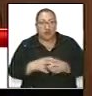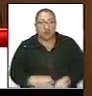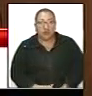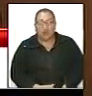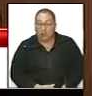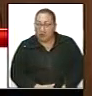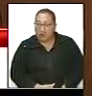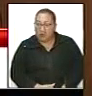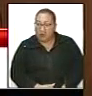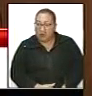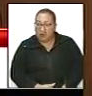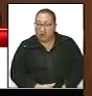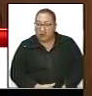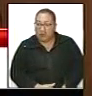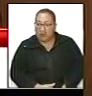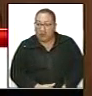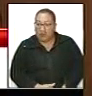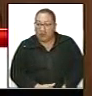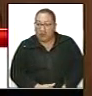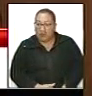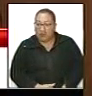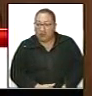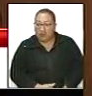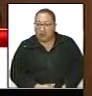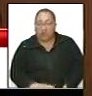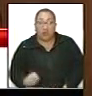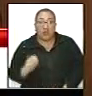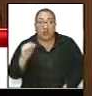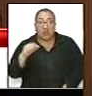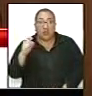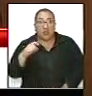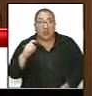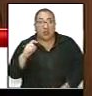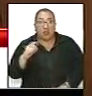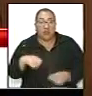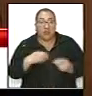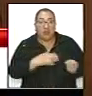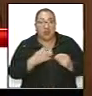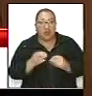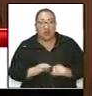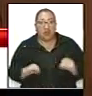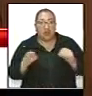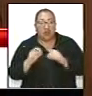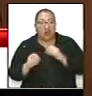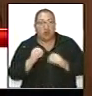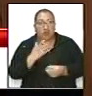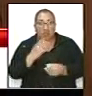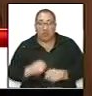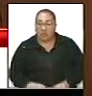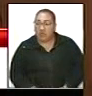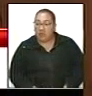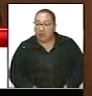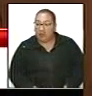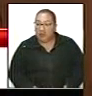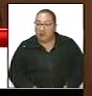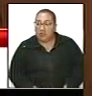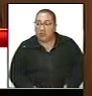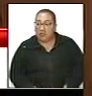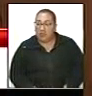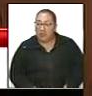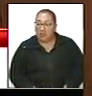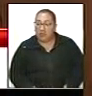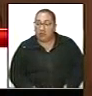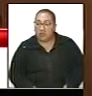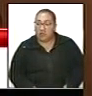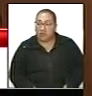si necesitamos hacer algo por parte del Congreso para que le podamos dar algún mecanismo para solucionar este problema. El problema es que,